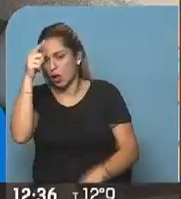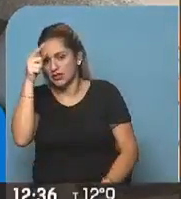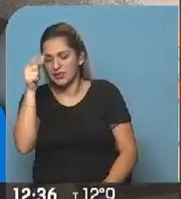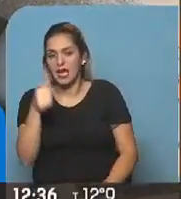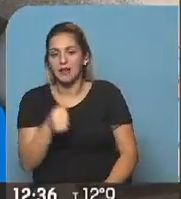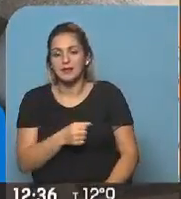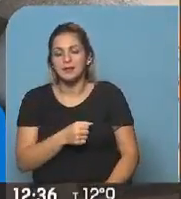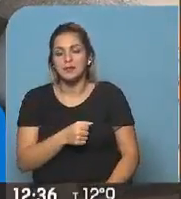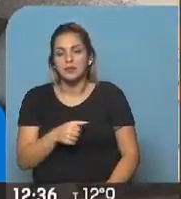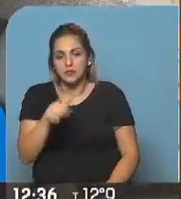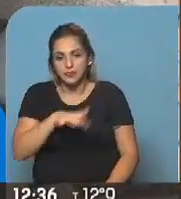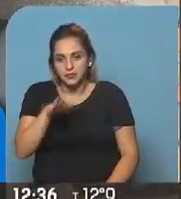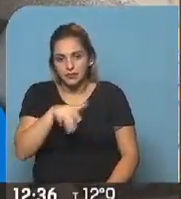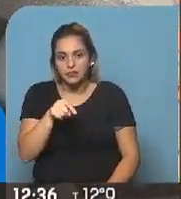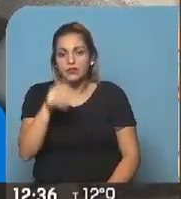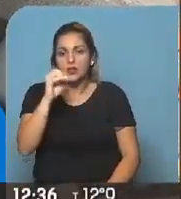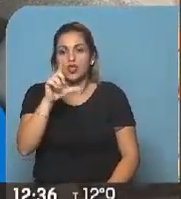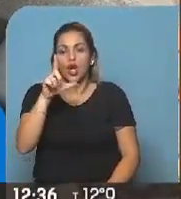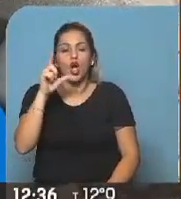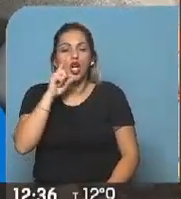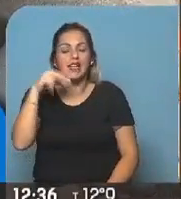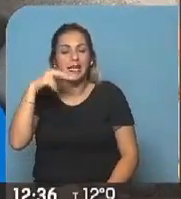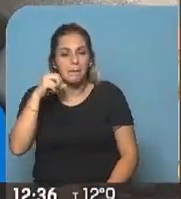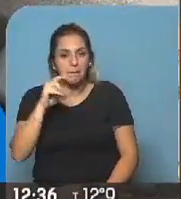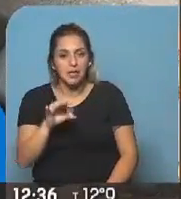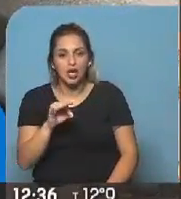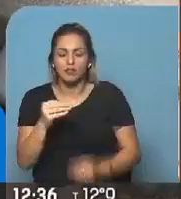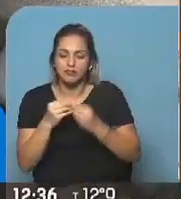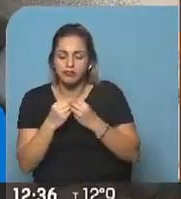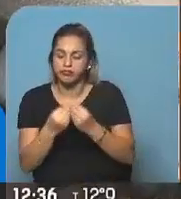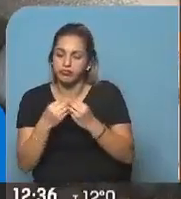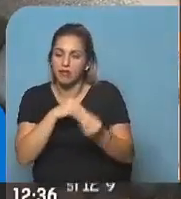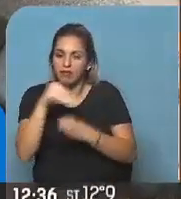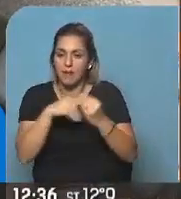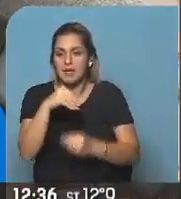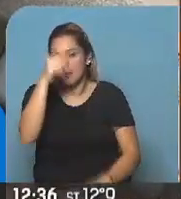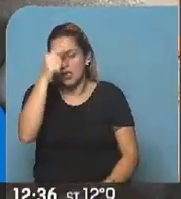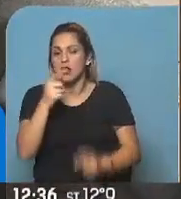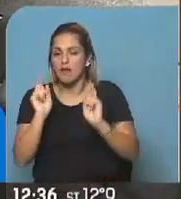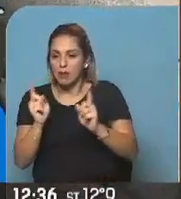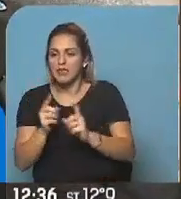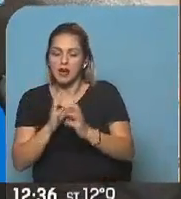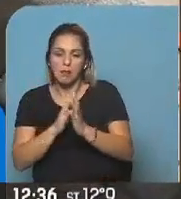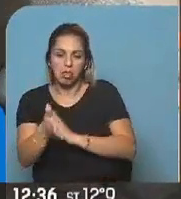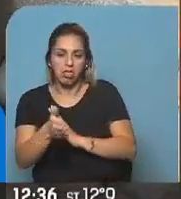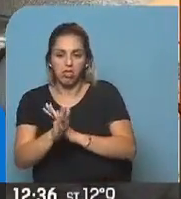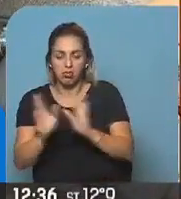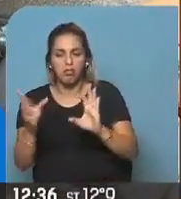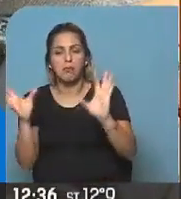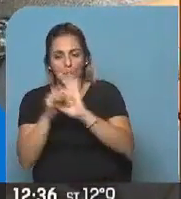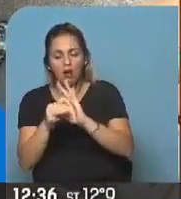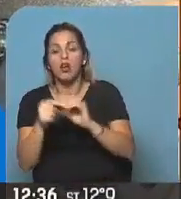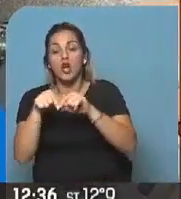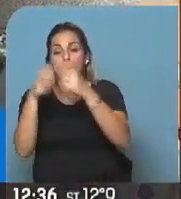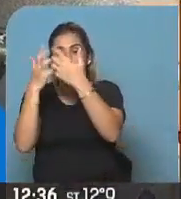dio en el barrio Olímpico. Son centenares de familias de policías y de maestros que pudieron acceder, y todos los programas que anunciamos